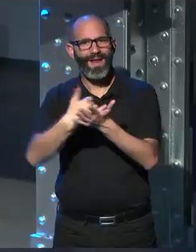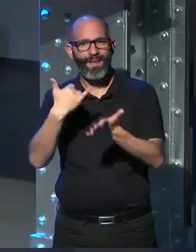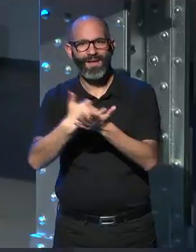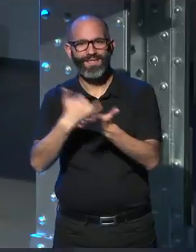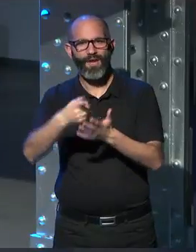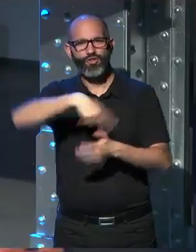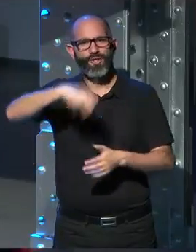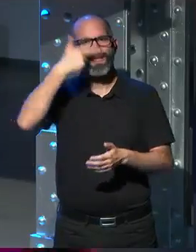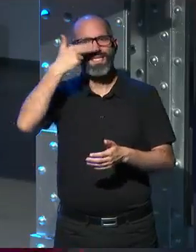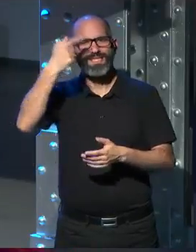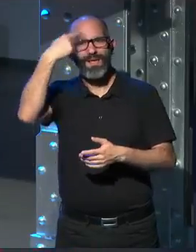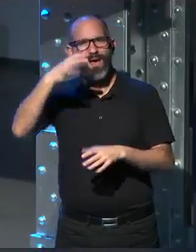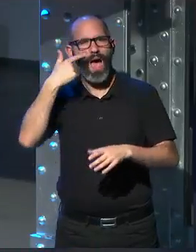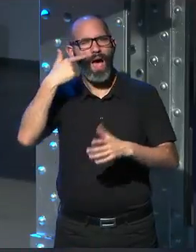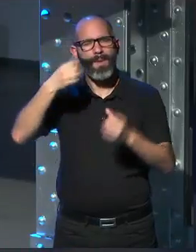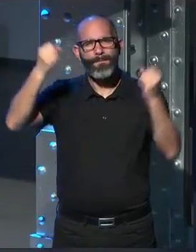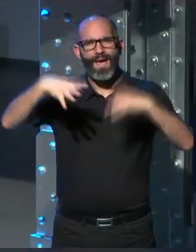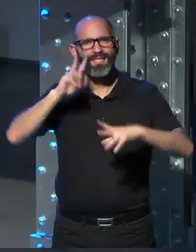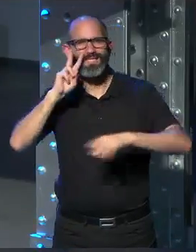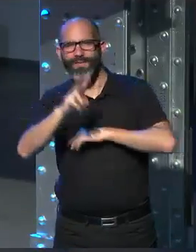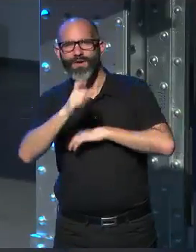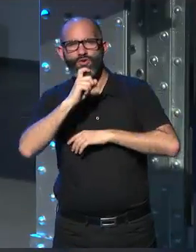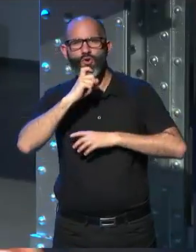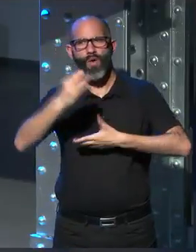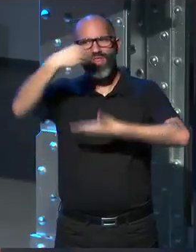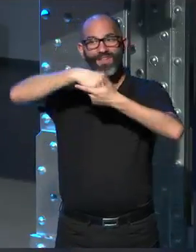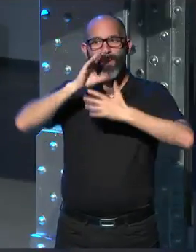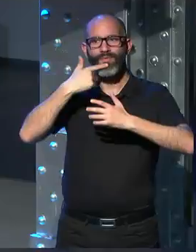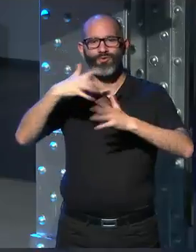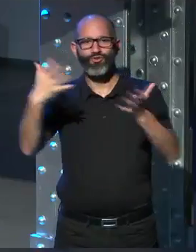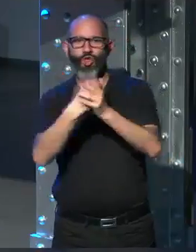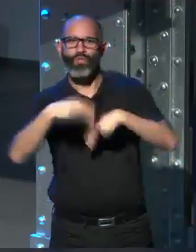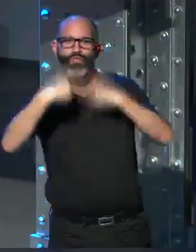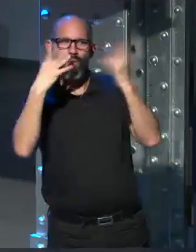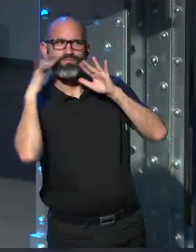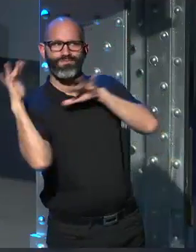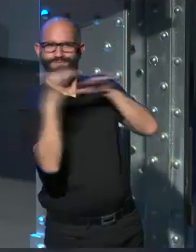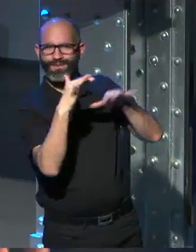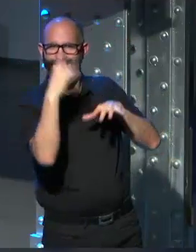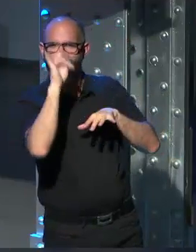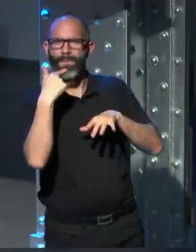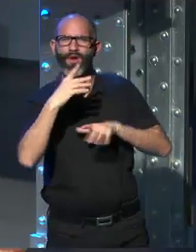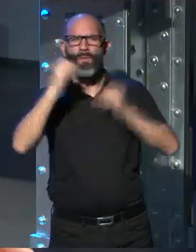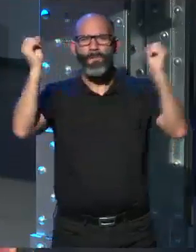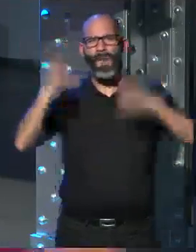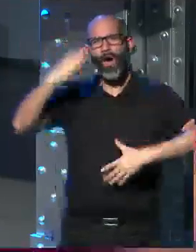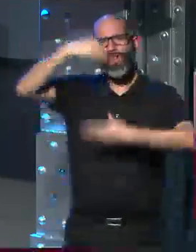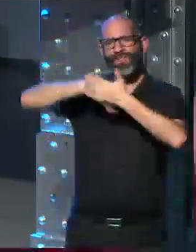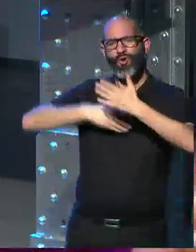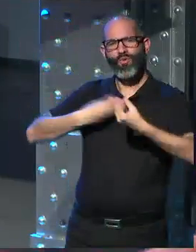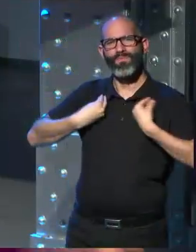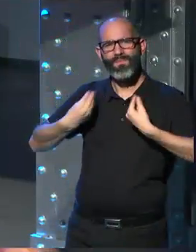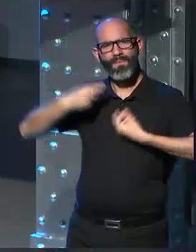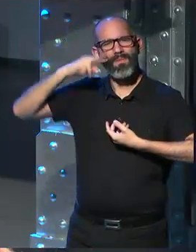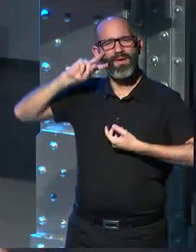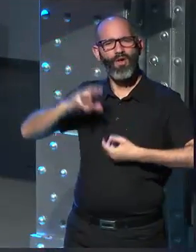interesaba saber cómo es lo que hace un mago, cómo se ve la magia desde dentro, para también tener esta perspectiva, no desde fuera, no desde